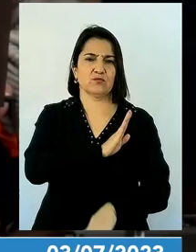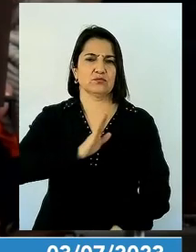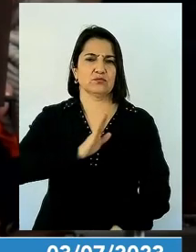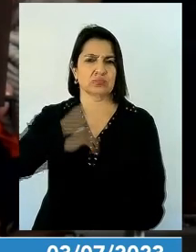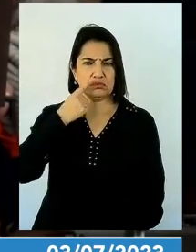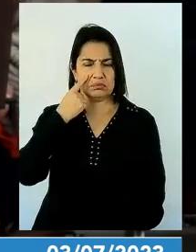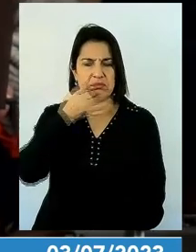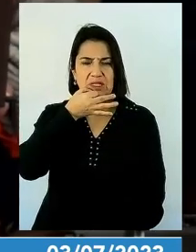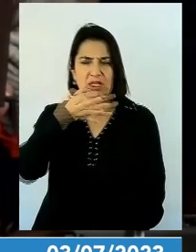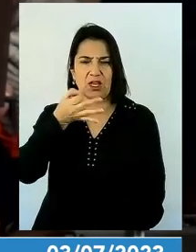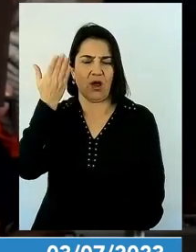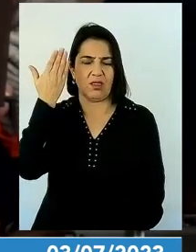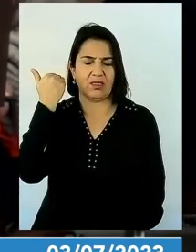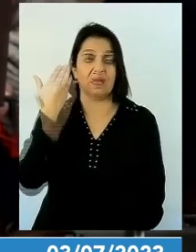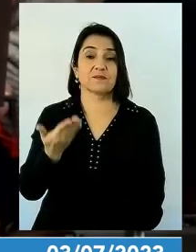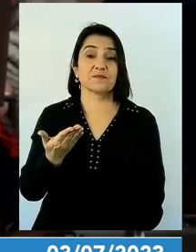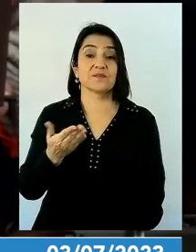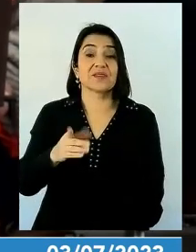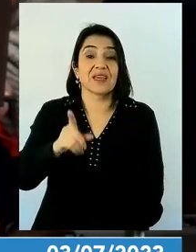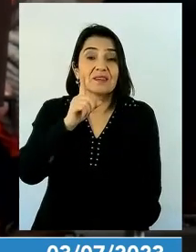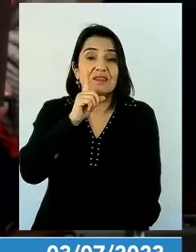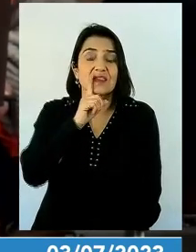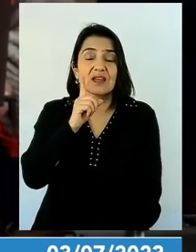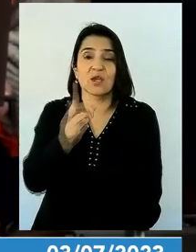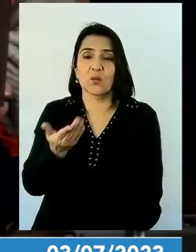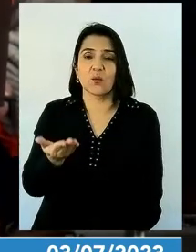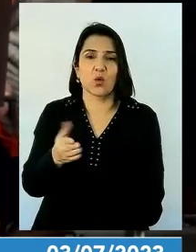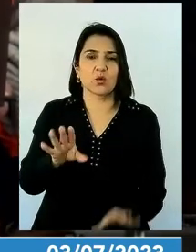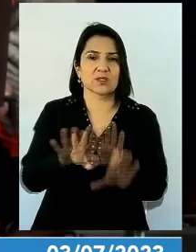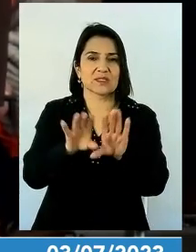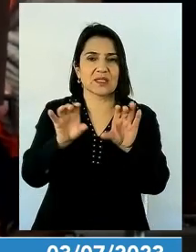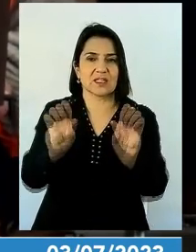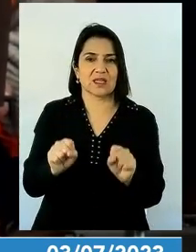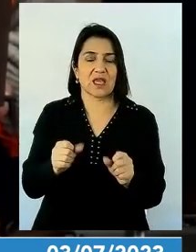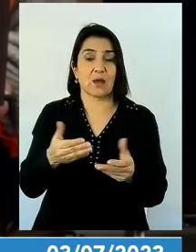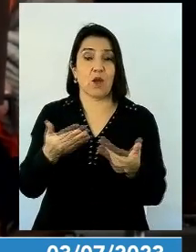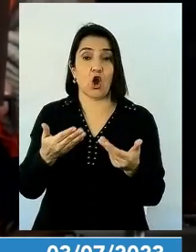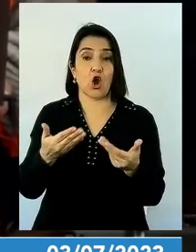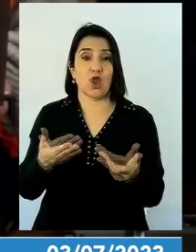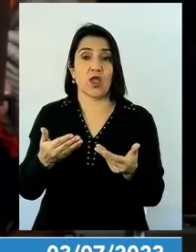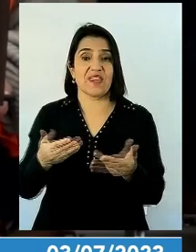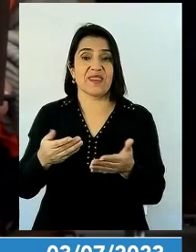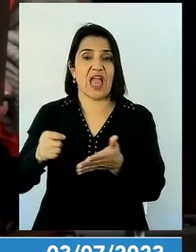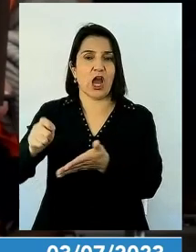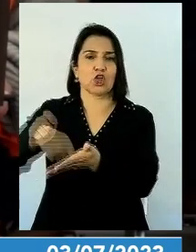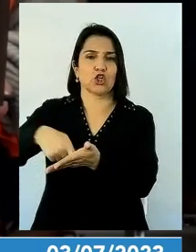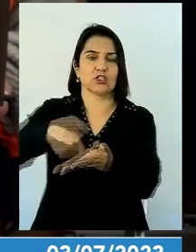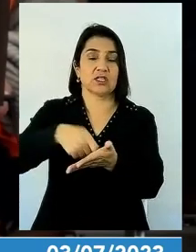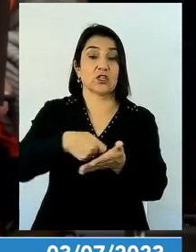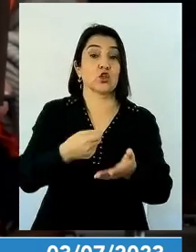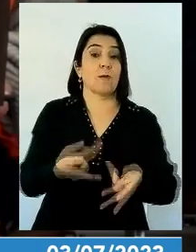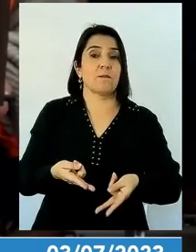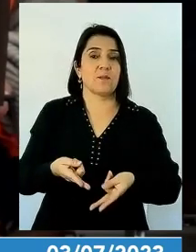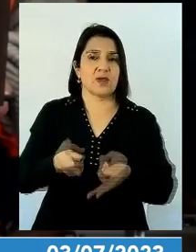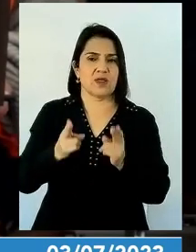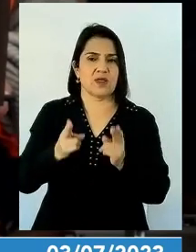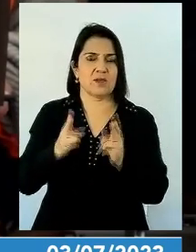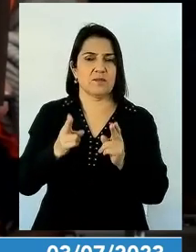Tenemos un sistema hoy día de concesiones en donde se permite explorar y explotar, por